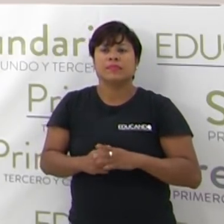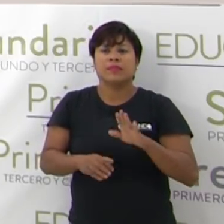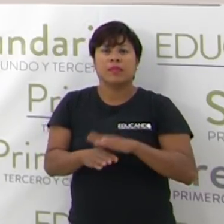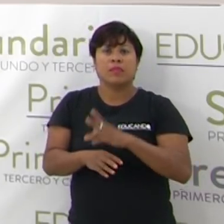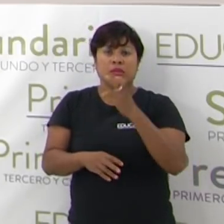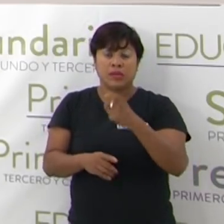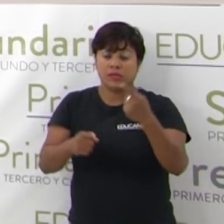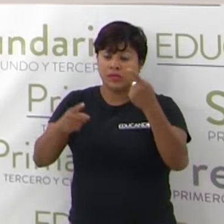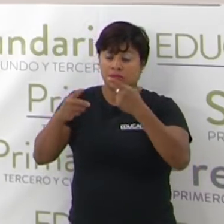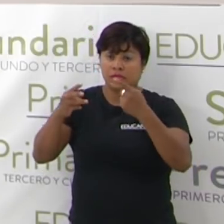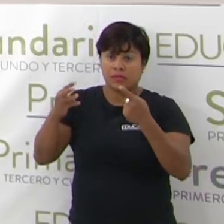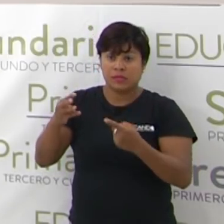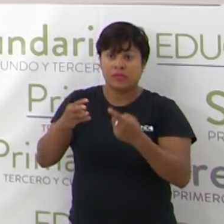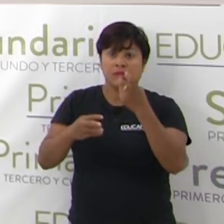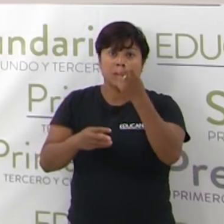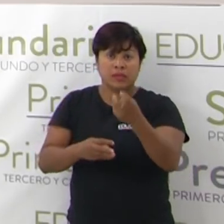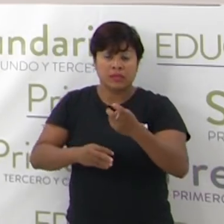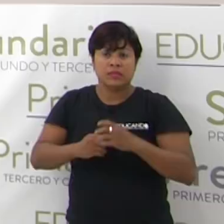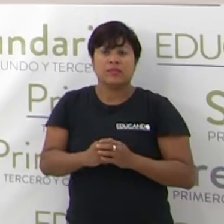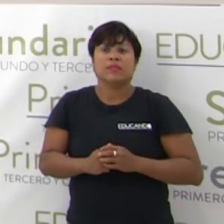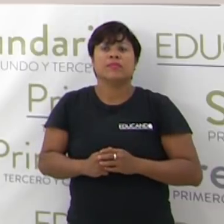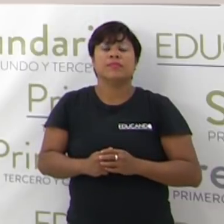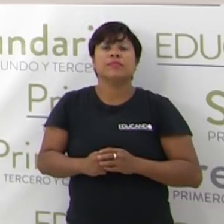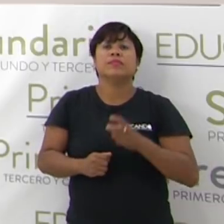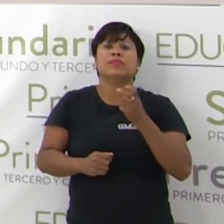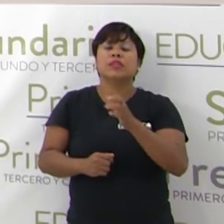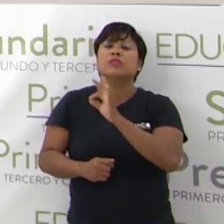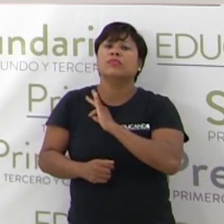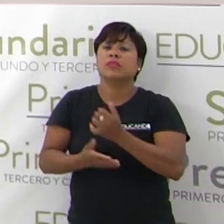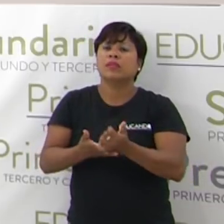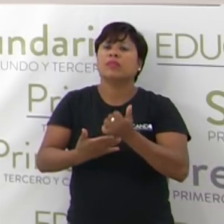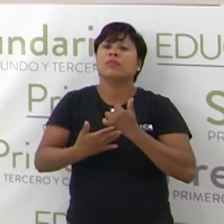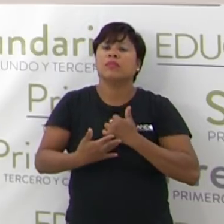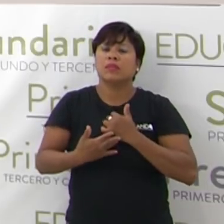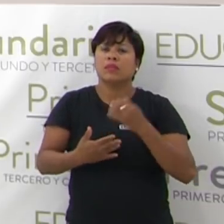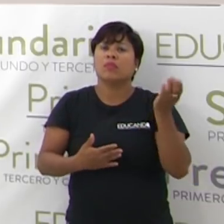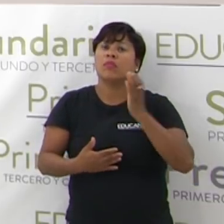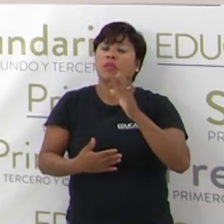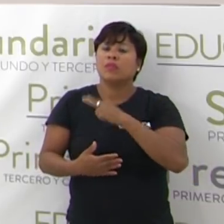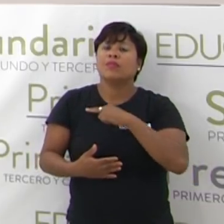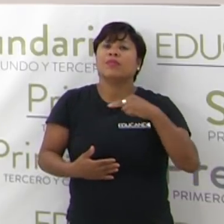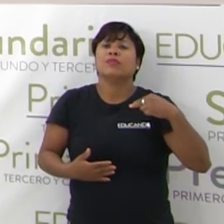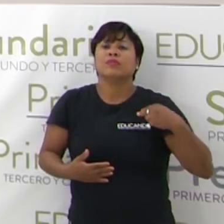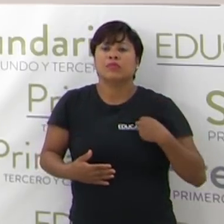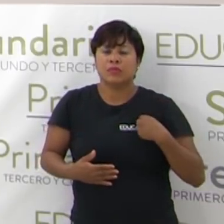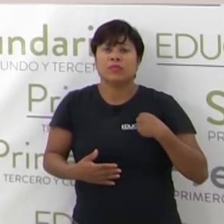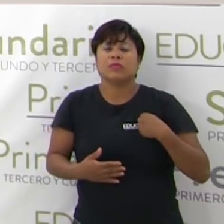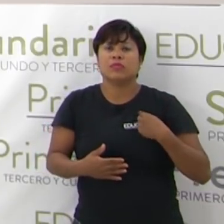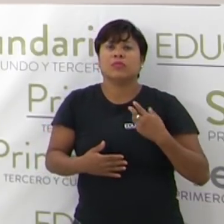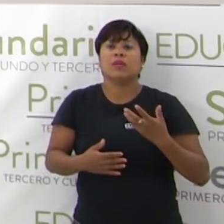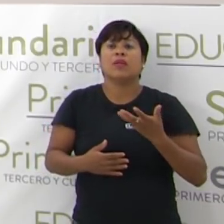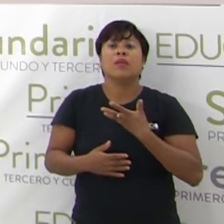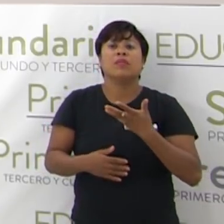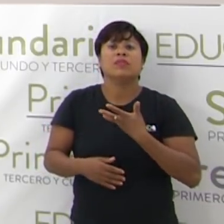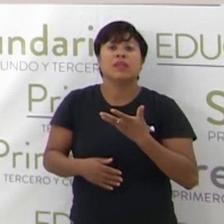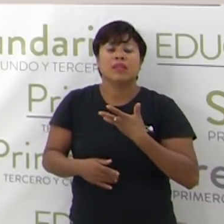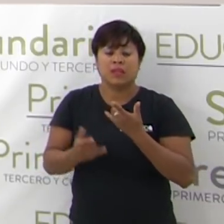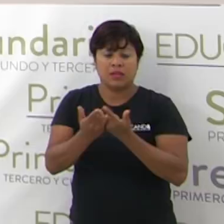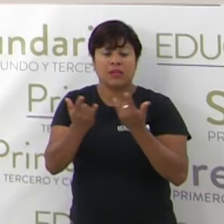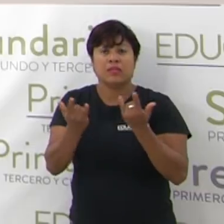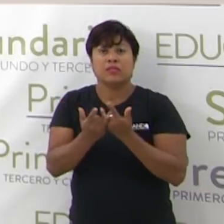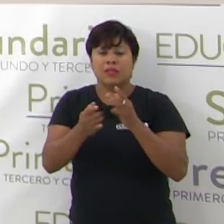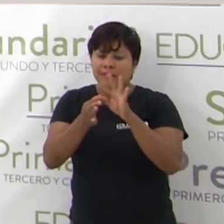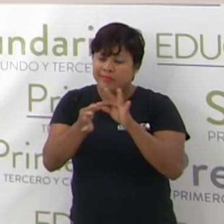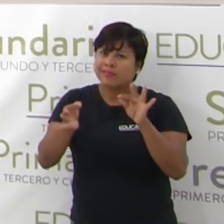estos elementos o estas partes nos ayudan cuando nosotros vamos a contar una